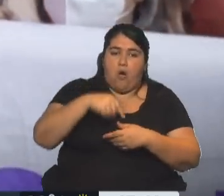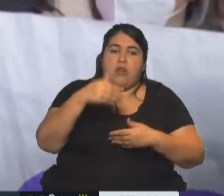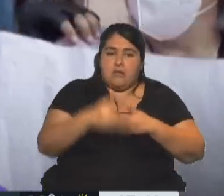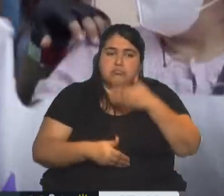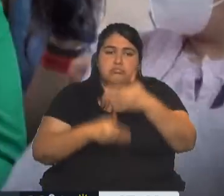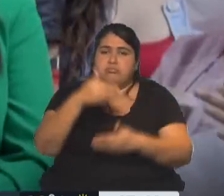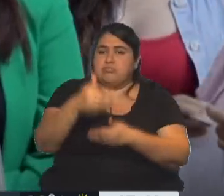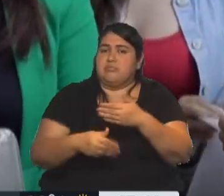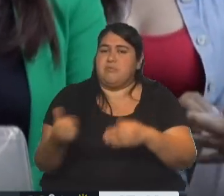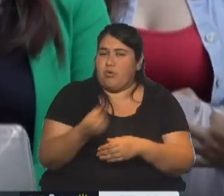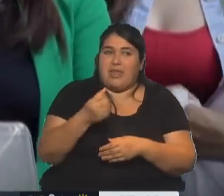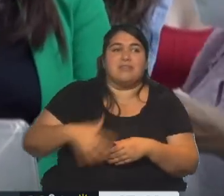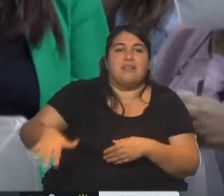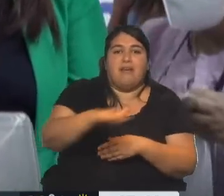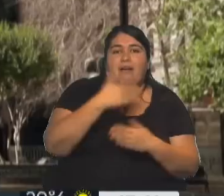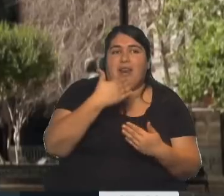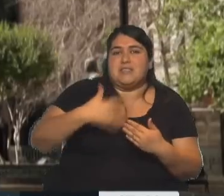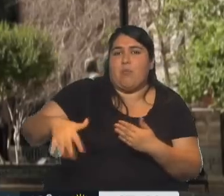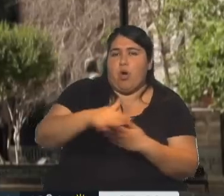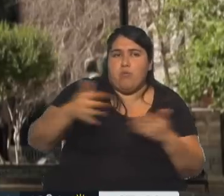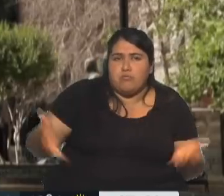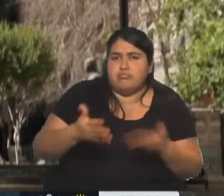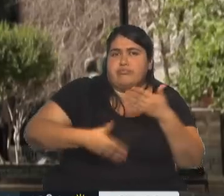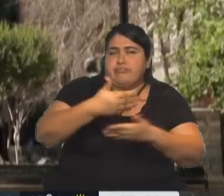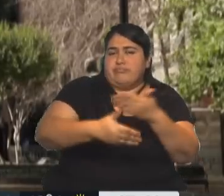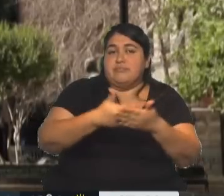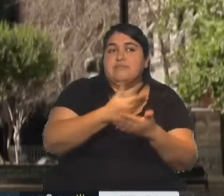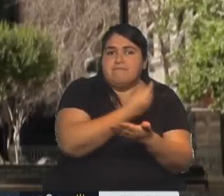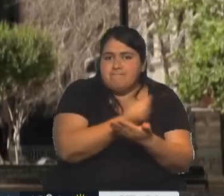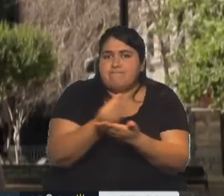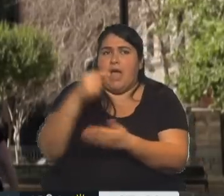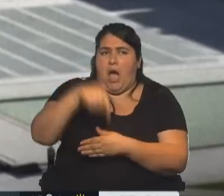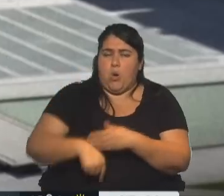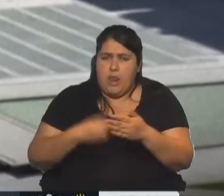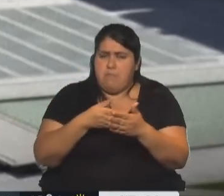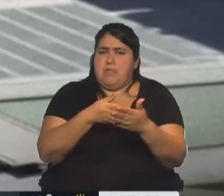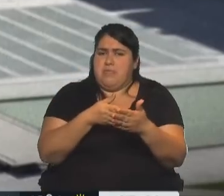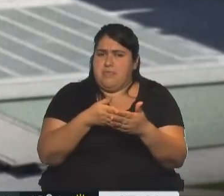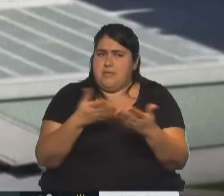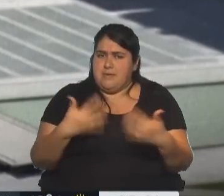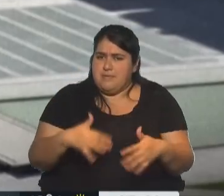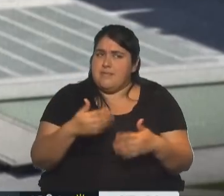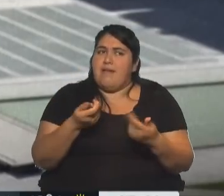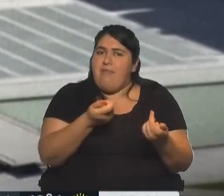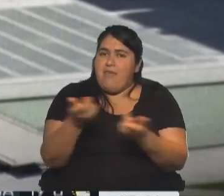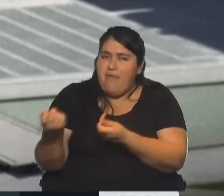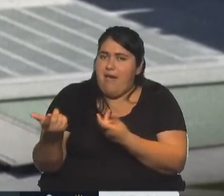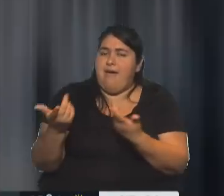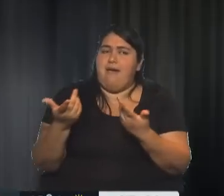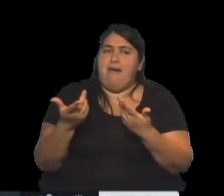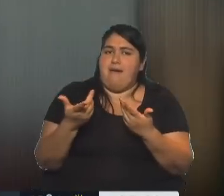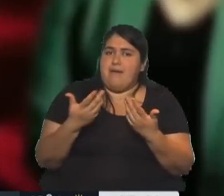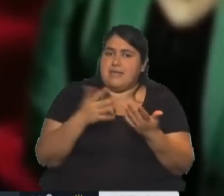bases populares, que supuestamente vino a cambiarlo todo, está en dificultades para expresar las demandas que lo llevaron al